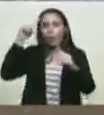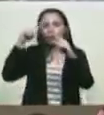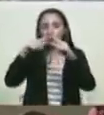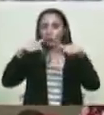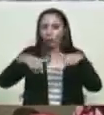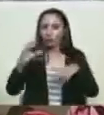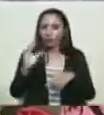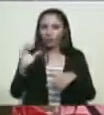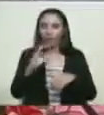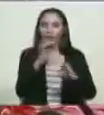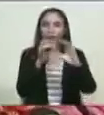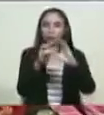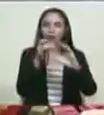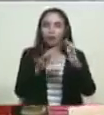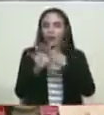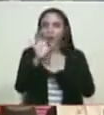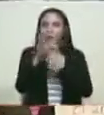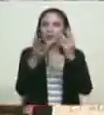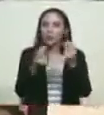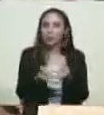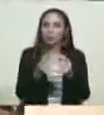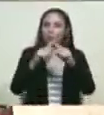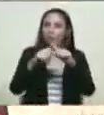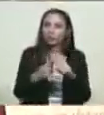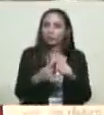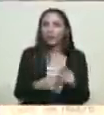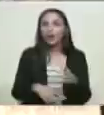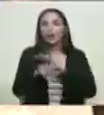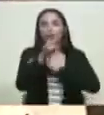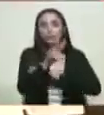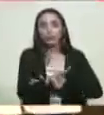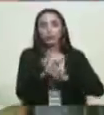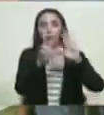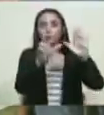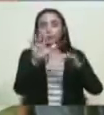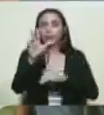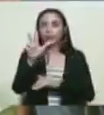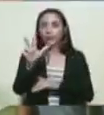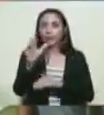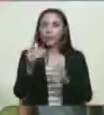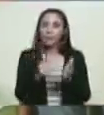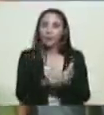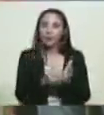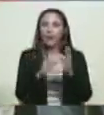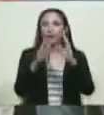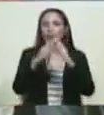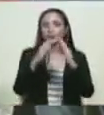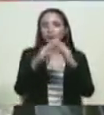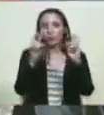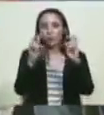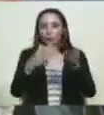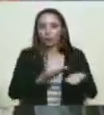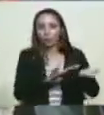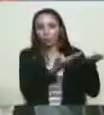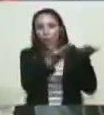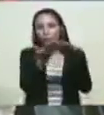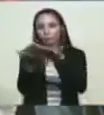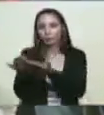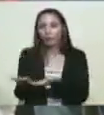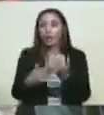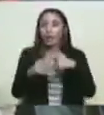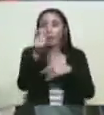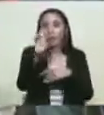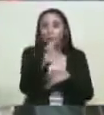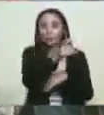Caracas con el carnet de la patria es 283.000 nuevas viviendas para el pueblo de Caracas, de